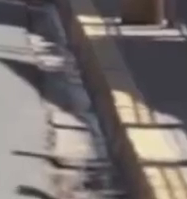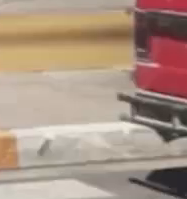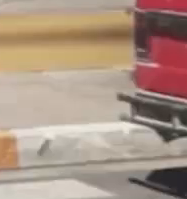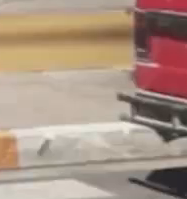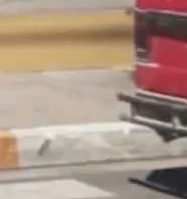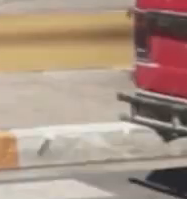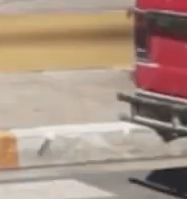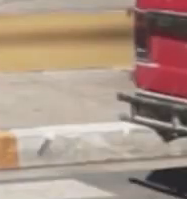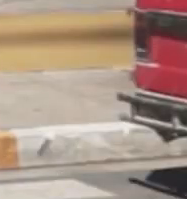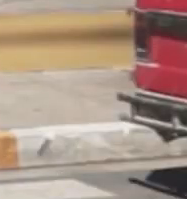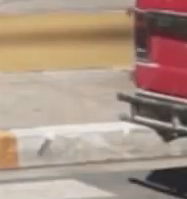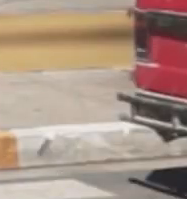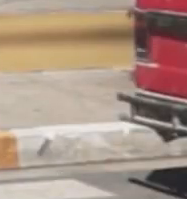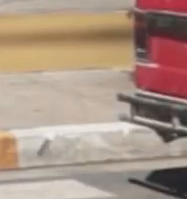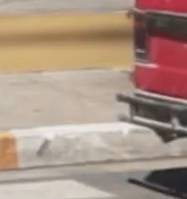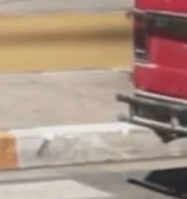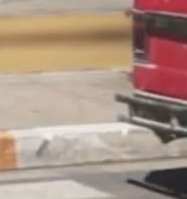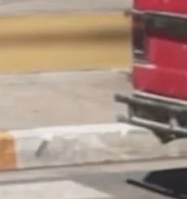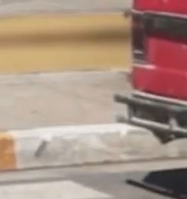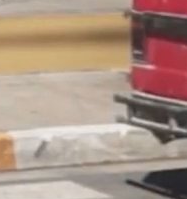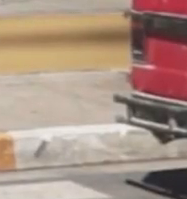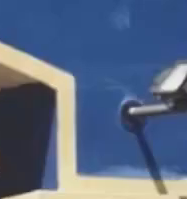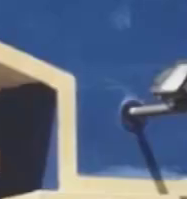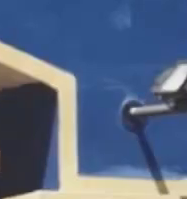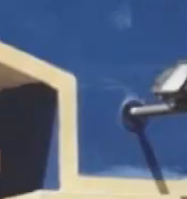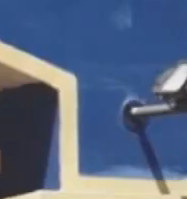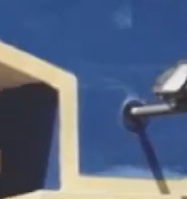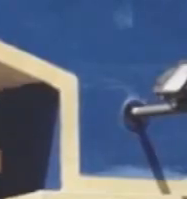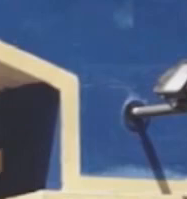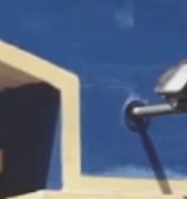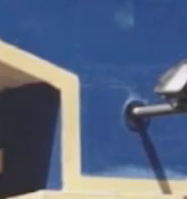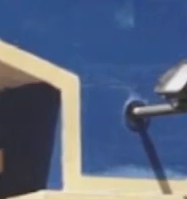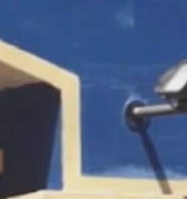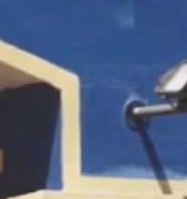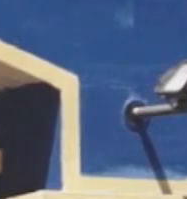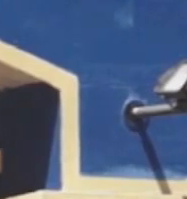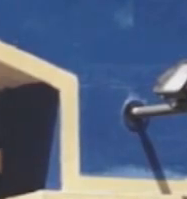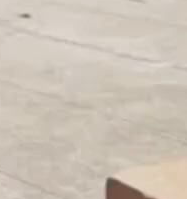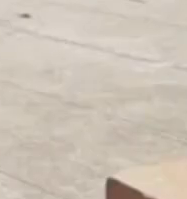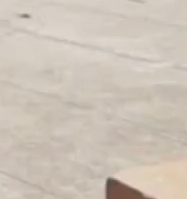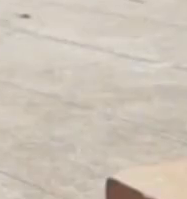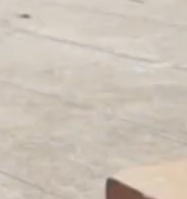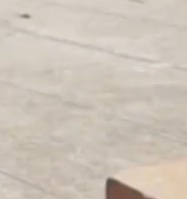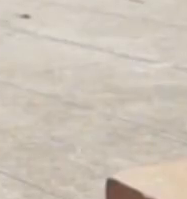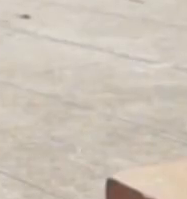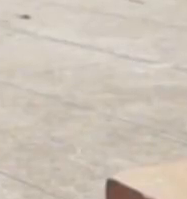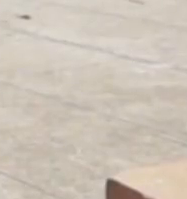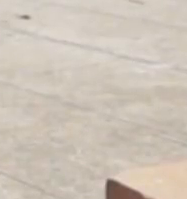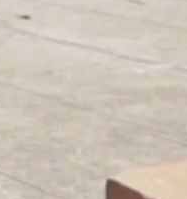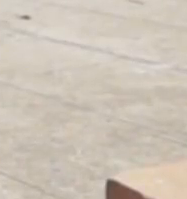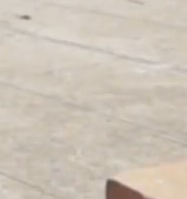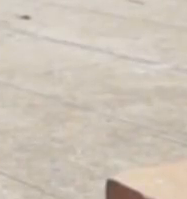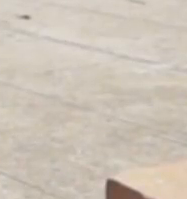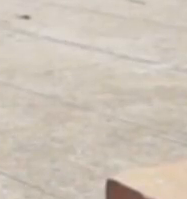nación. El municipio de Agua Caliente del departamento de Chalatenango ha dotado de servicios de educación básicos y